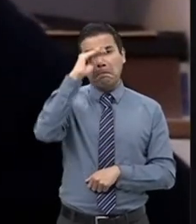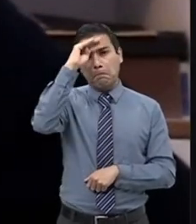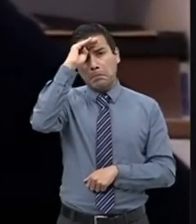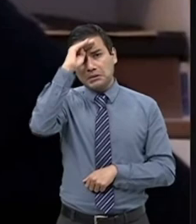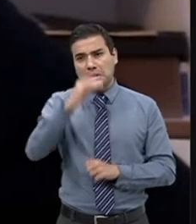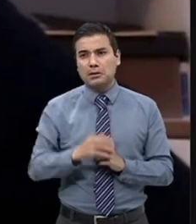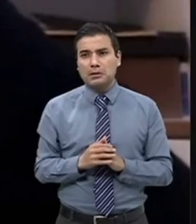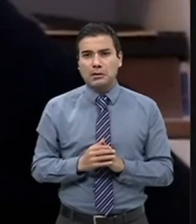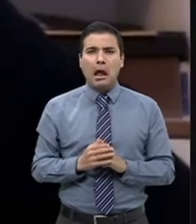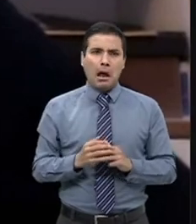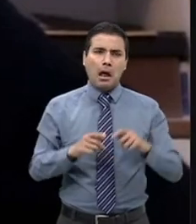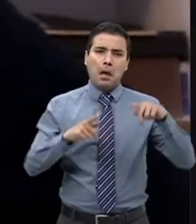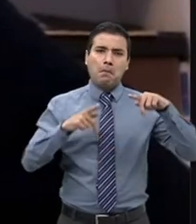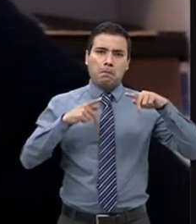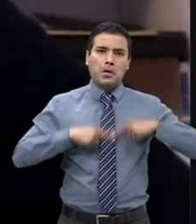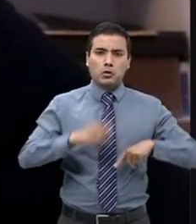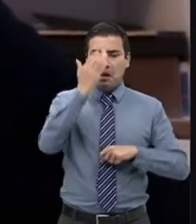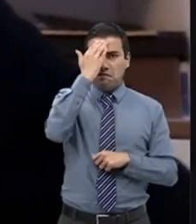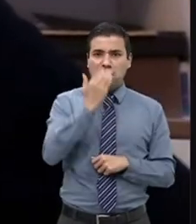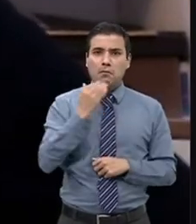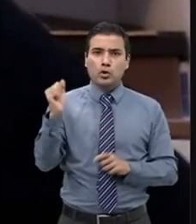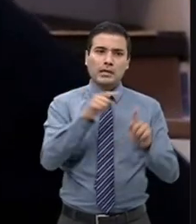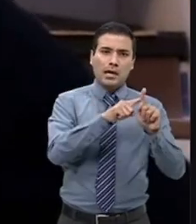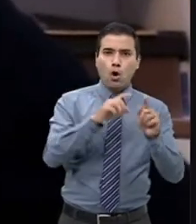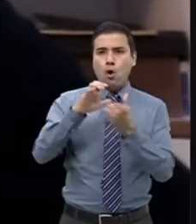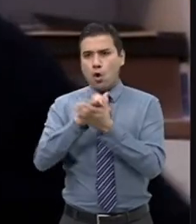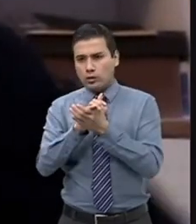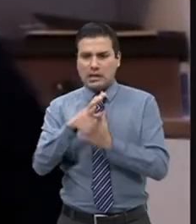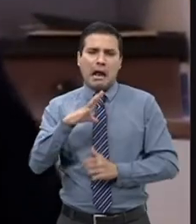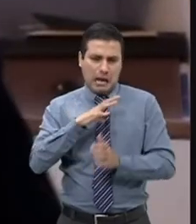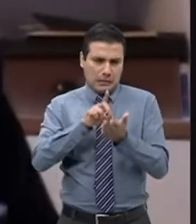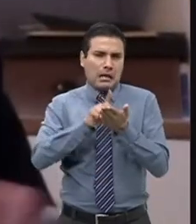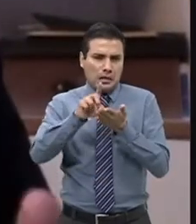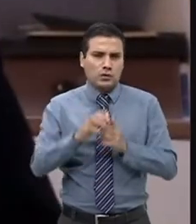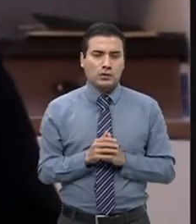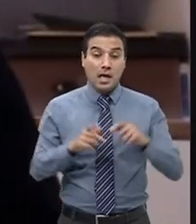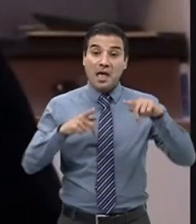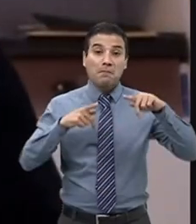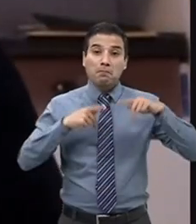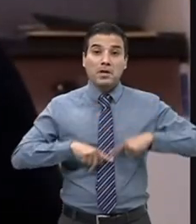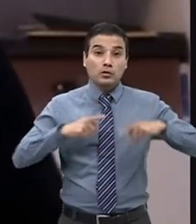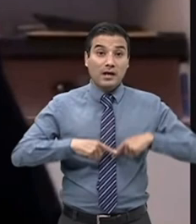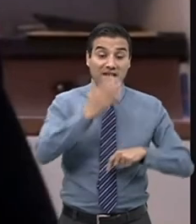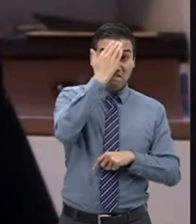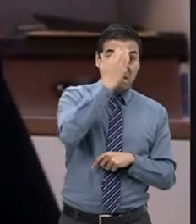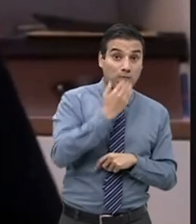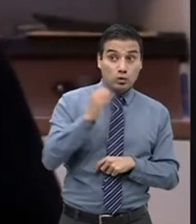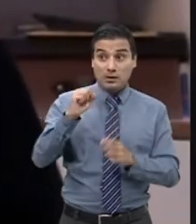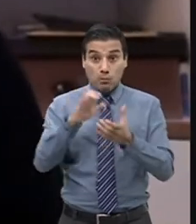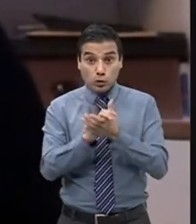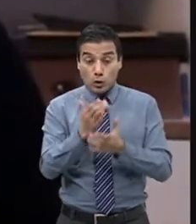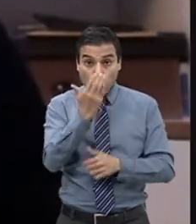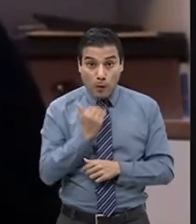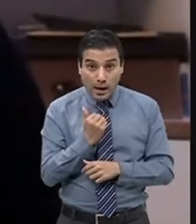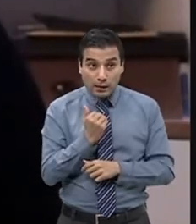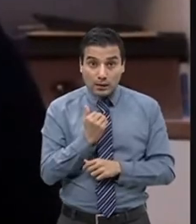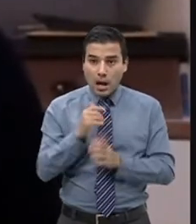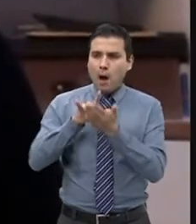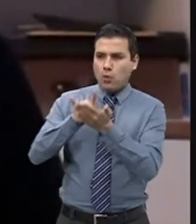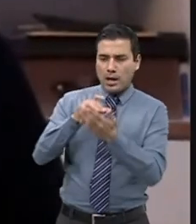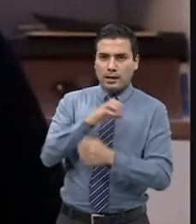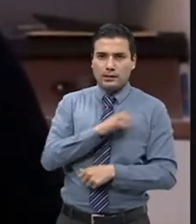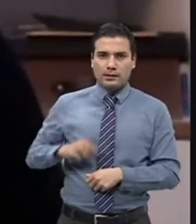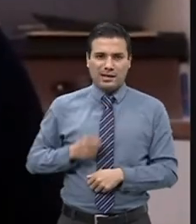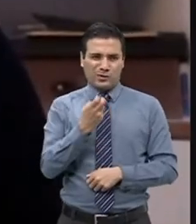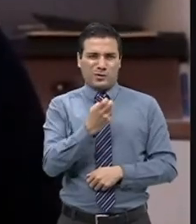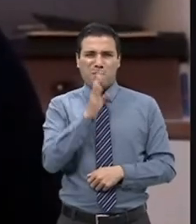cónyuge tiene más derechos que un influencer que no lo es de un candidato es clarísimo que la campaña